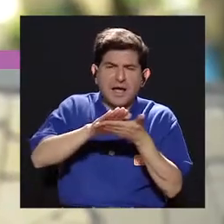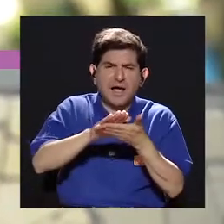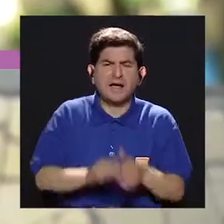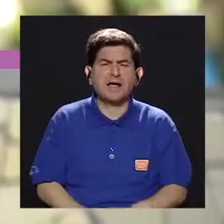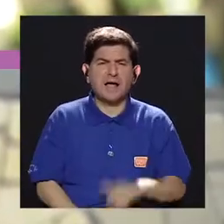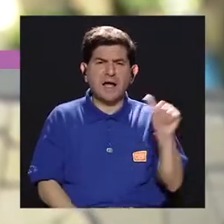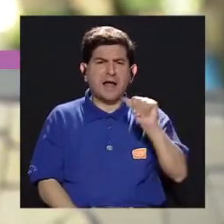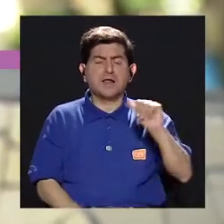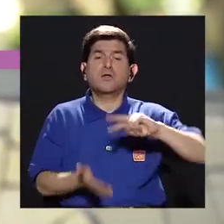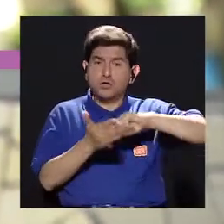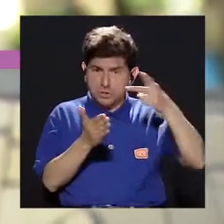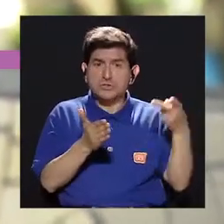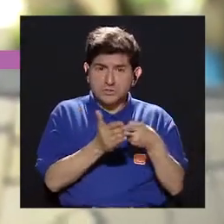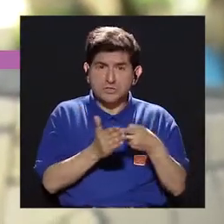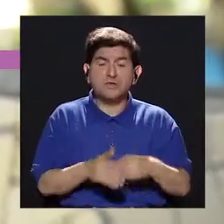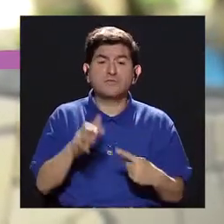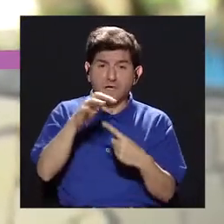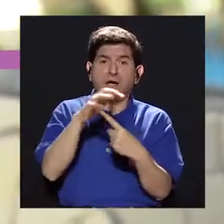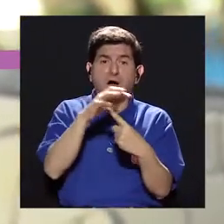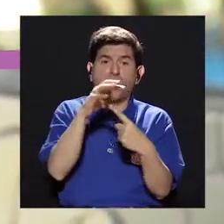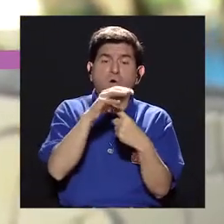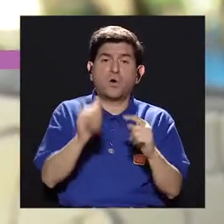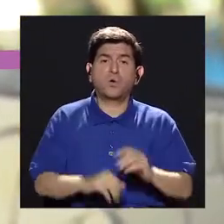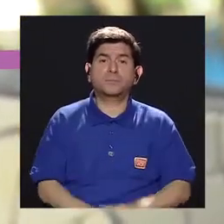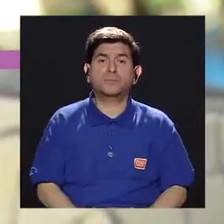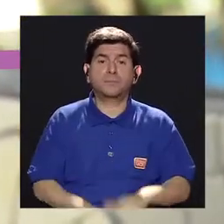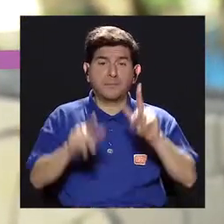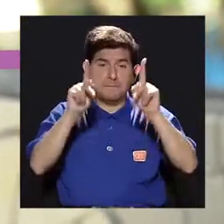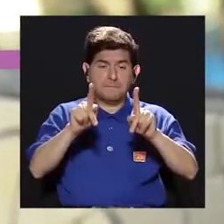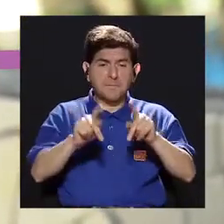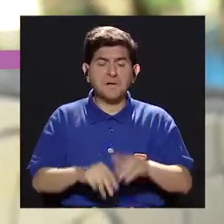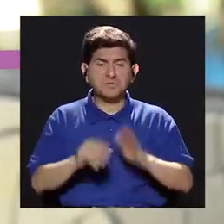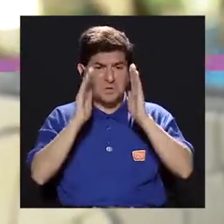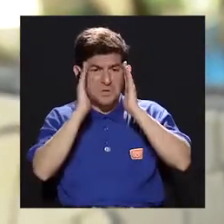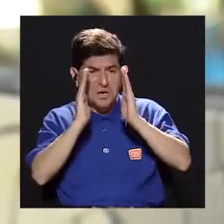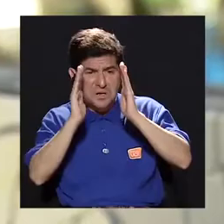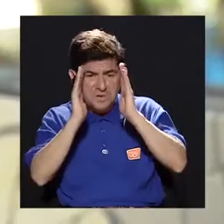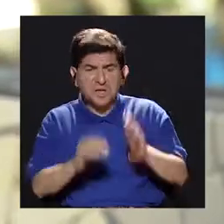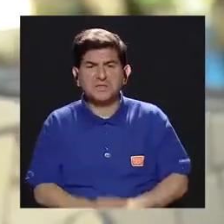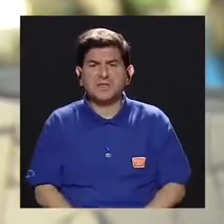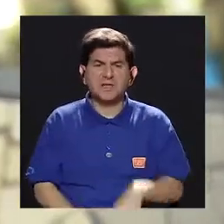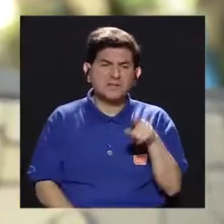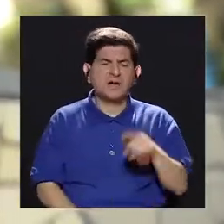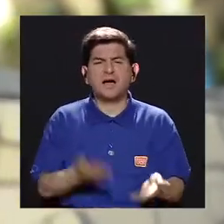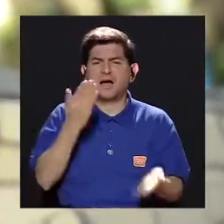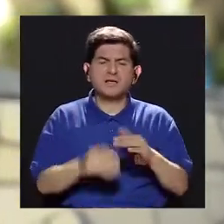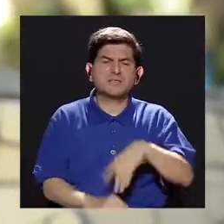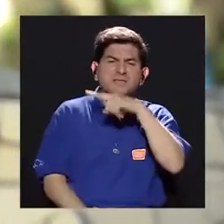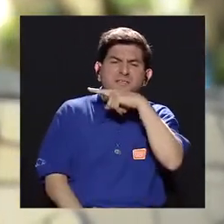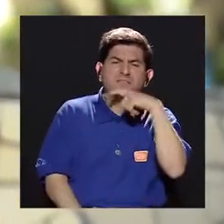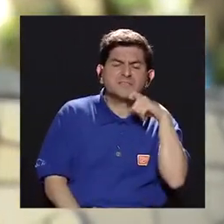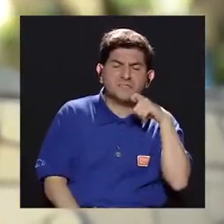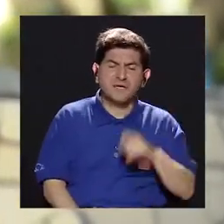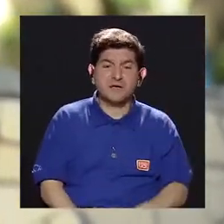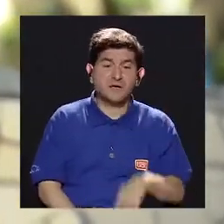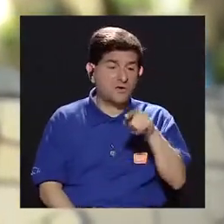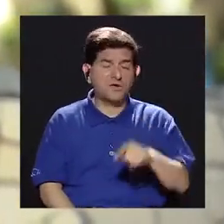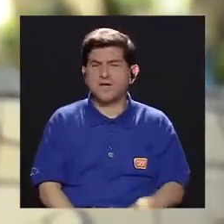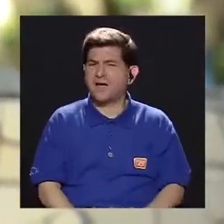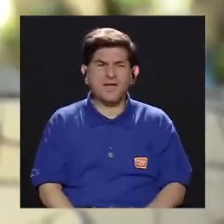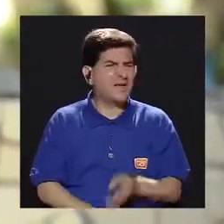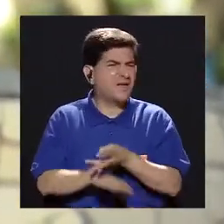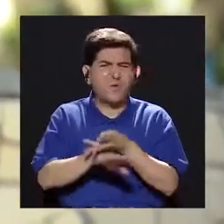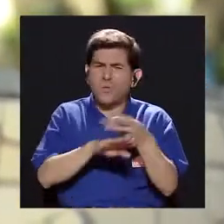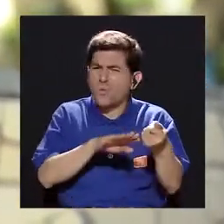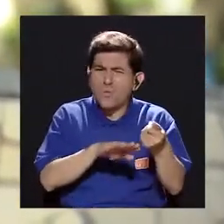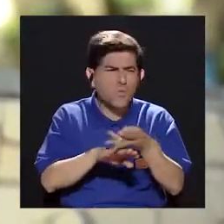pie puede ser un hongo. Entonces la gente lo suele tratar como una resequedad y no se lo termina de